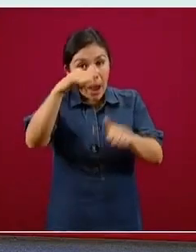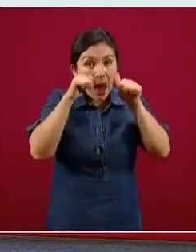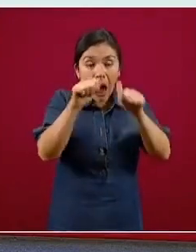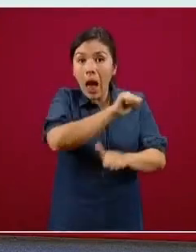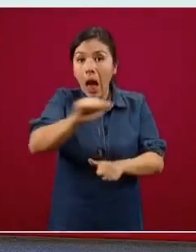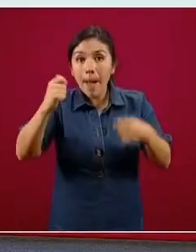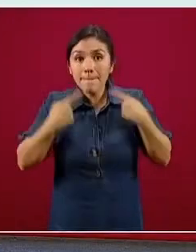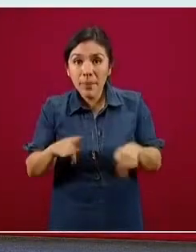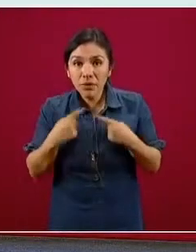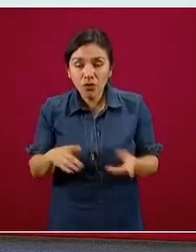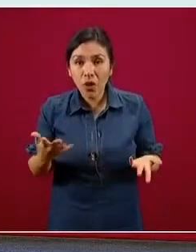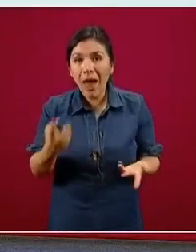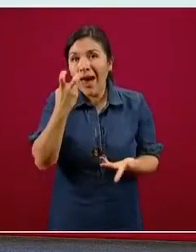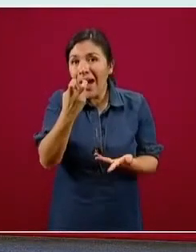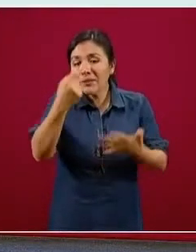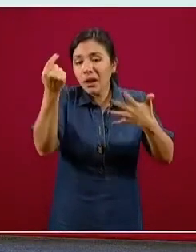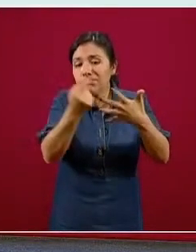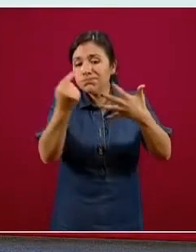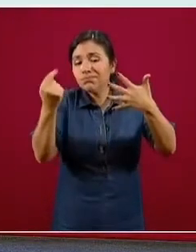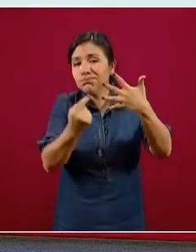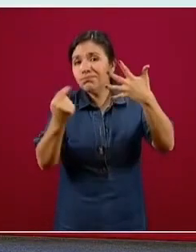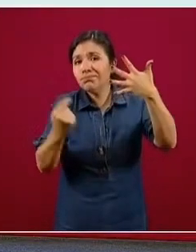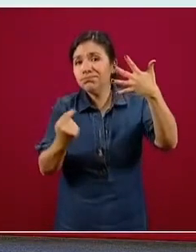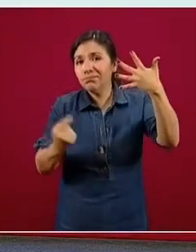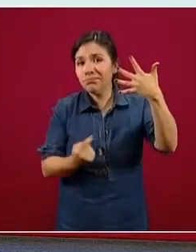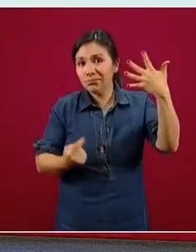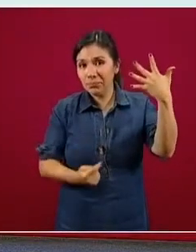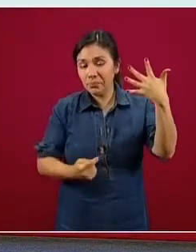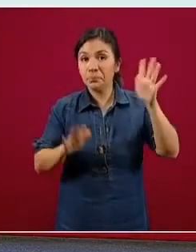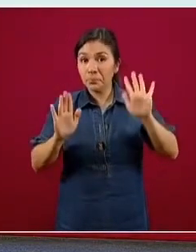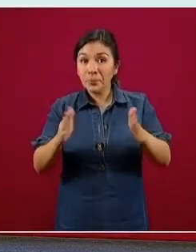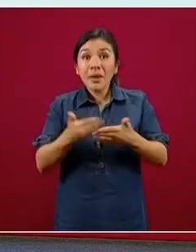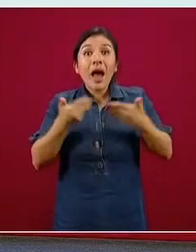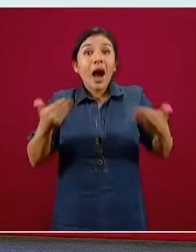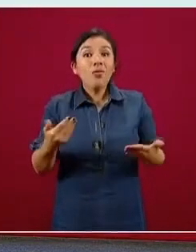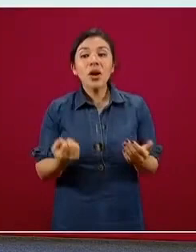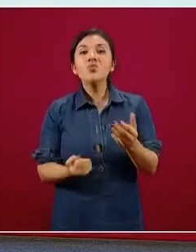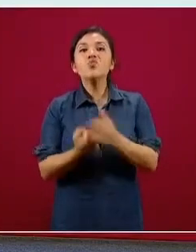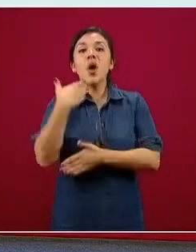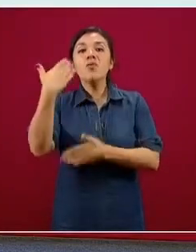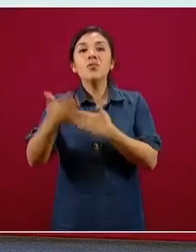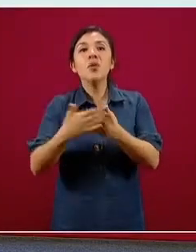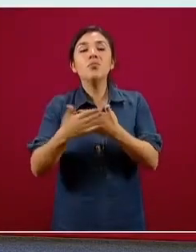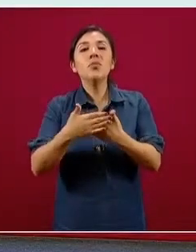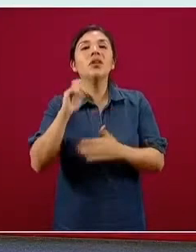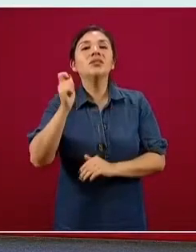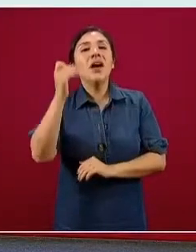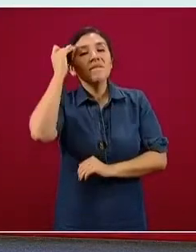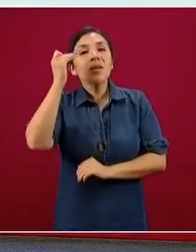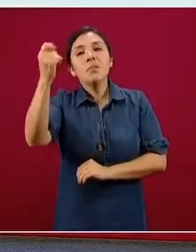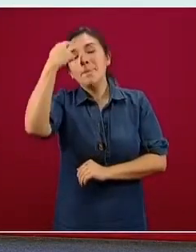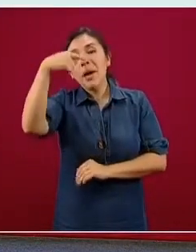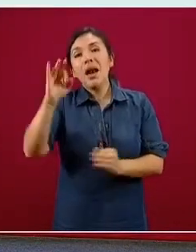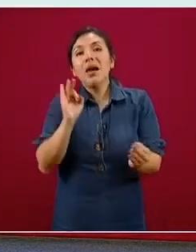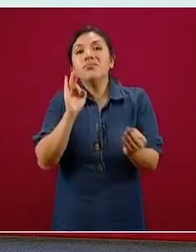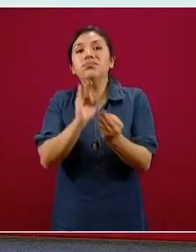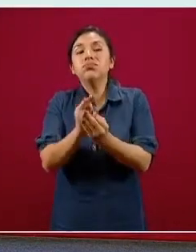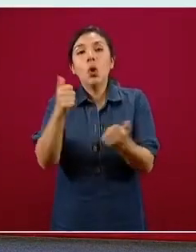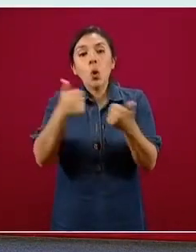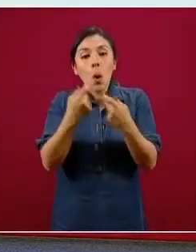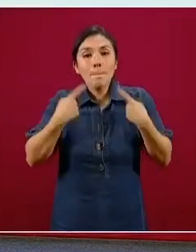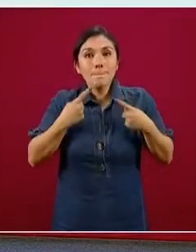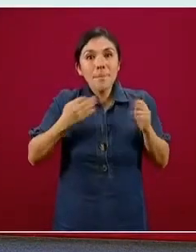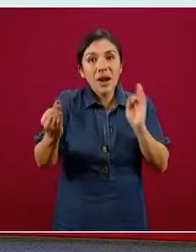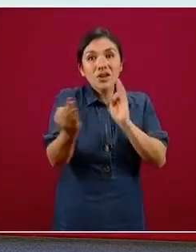los pacientes, etcétera, etcétera, etcétera. Y ahora que vamos a entrar en una fase de acercamiento